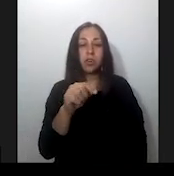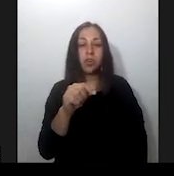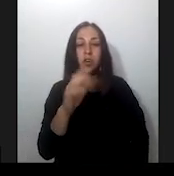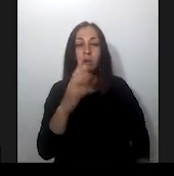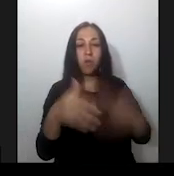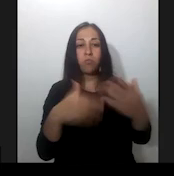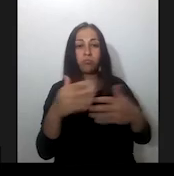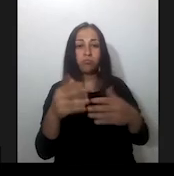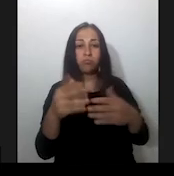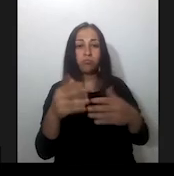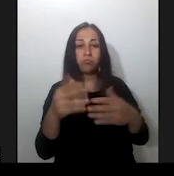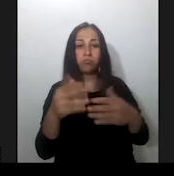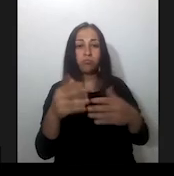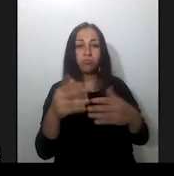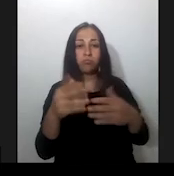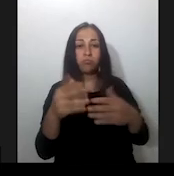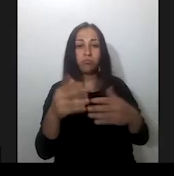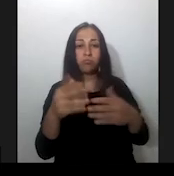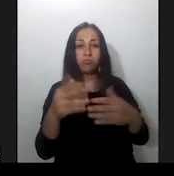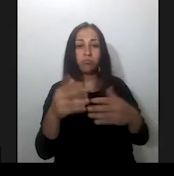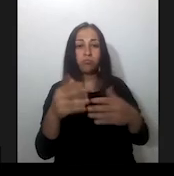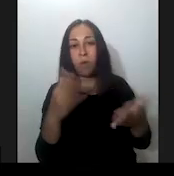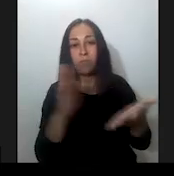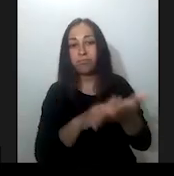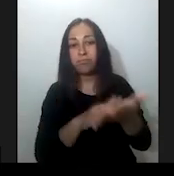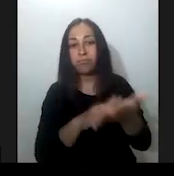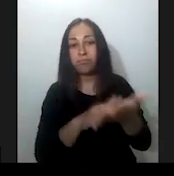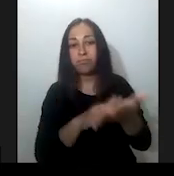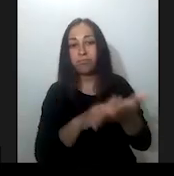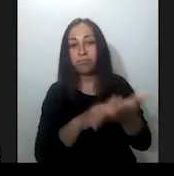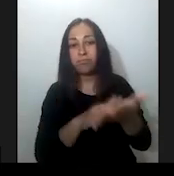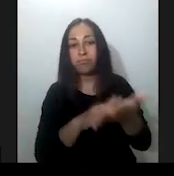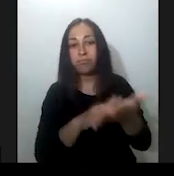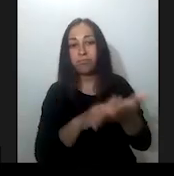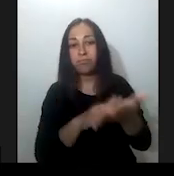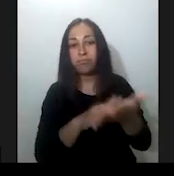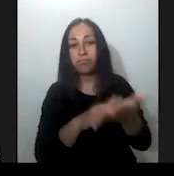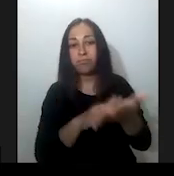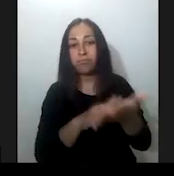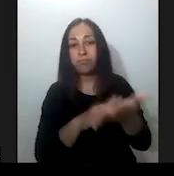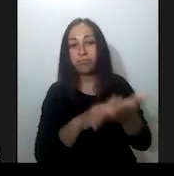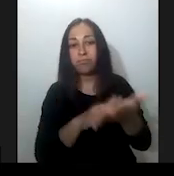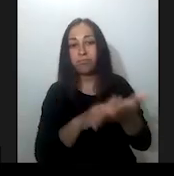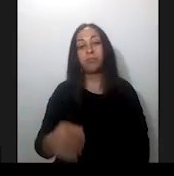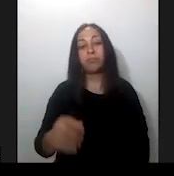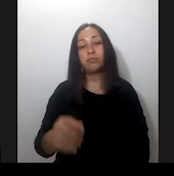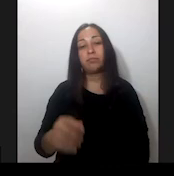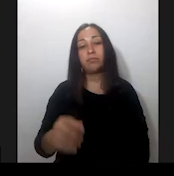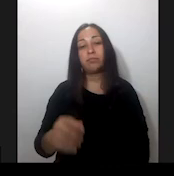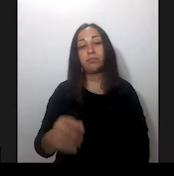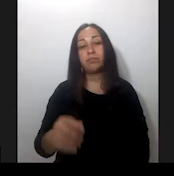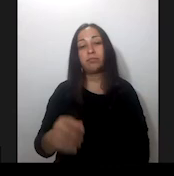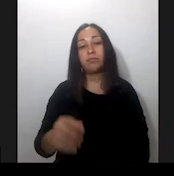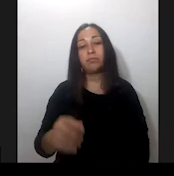es un poco cómo lo vamos jugando nosotros. Entonces, a los valores más bajos, por ejemplo, le pongo